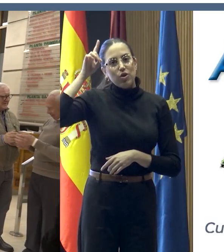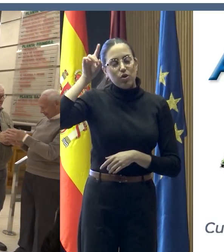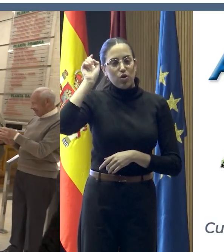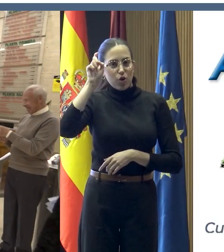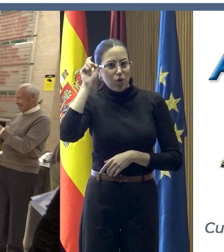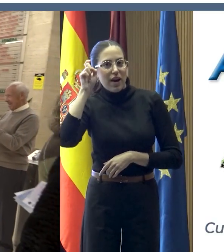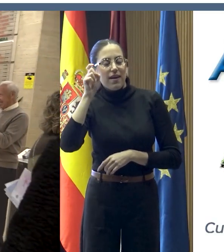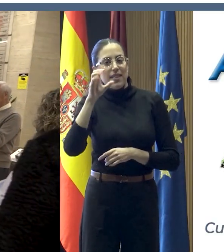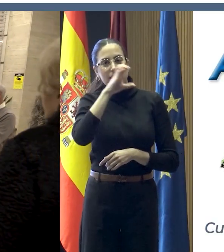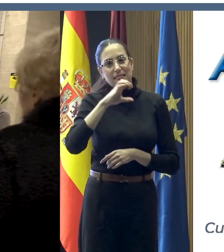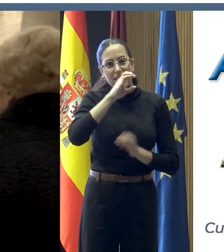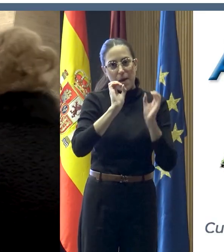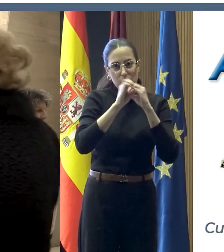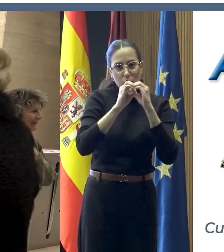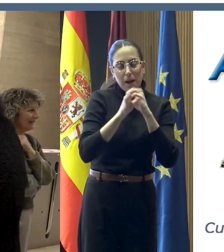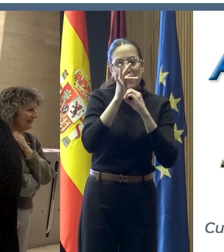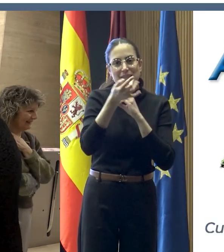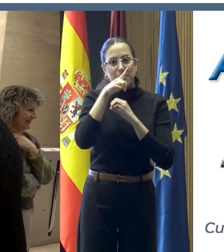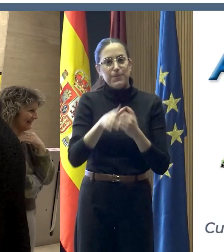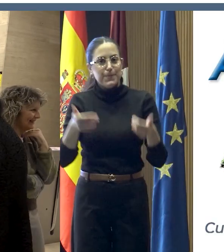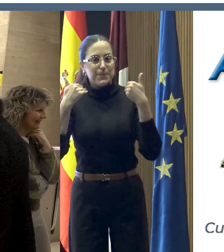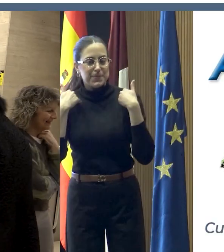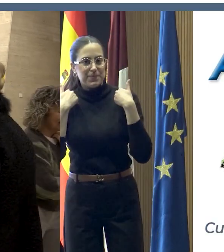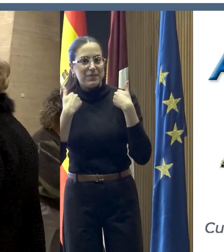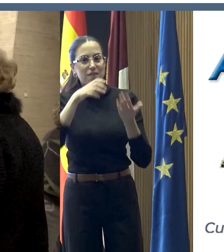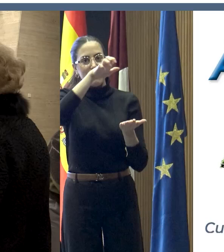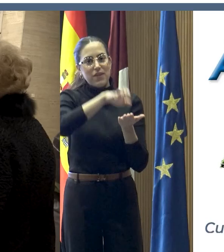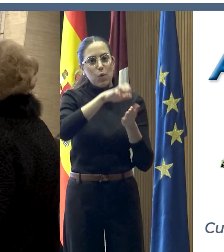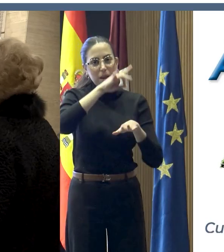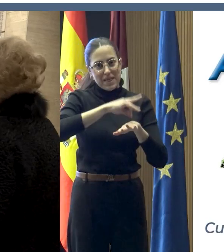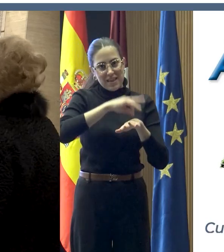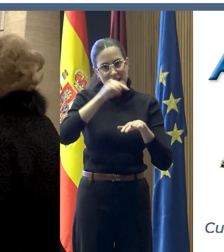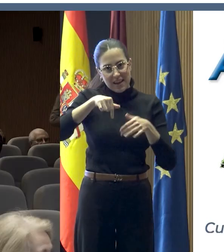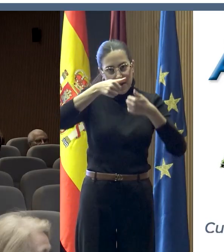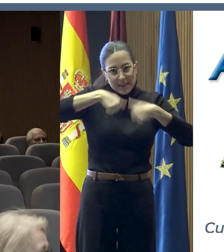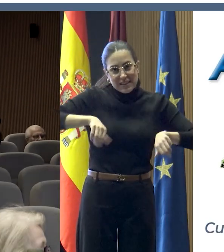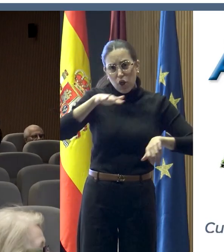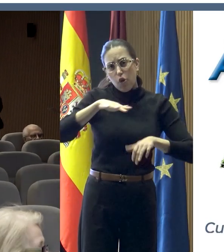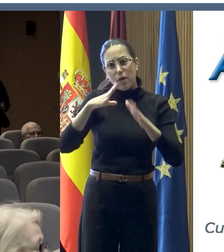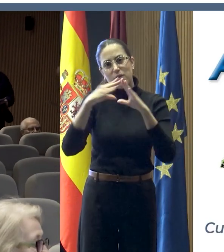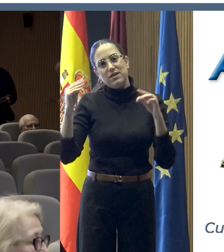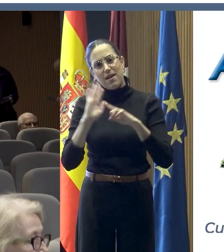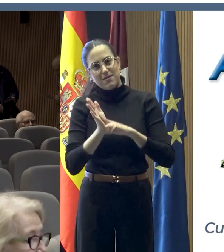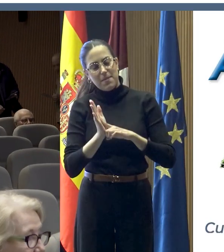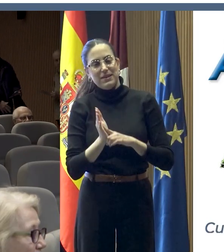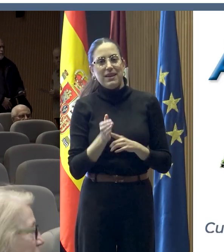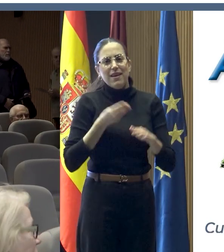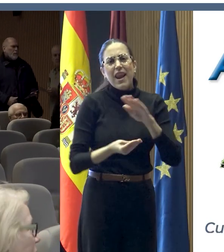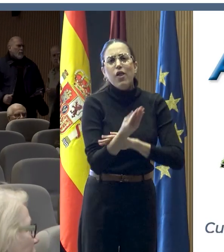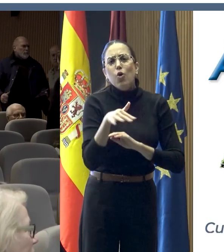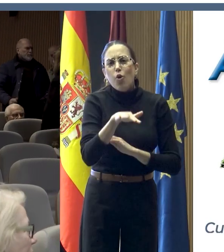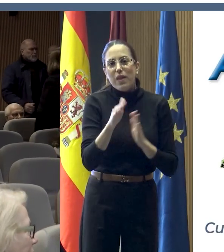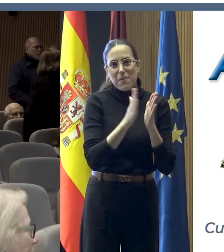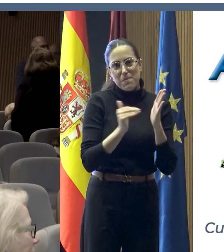Biológicas y actual decana de la Facultad de Medicina de Albacete en la Universidad de Castilla-La Mancha. Nacida en Valencia,